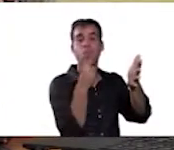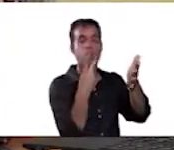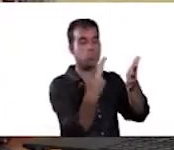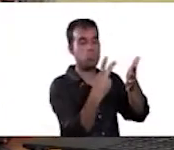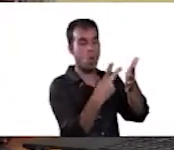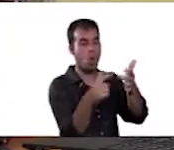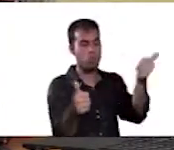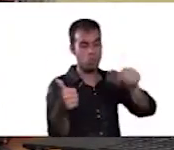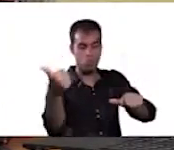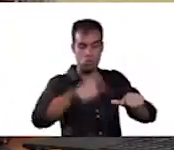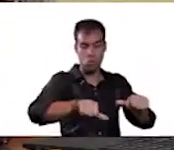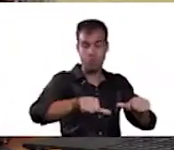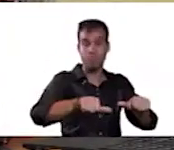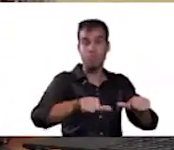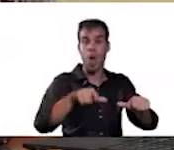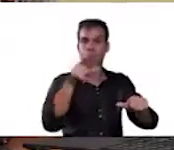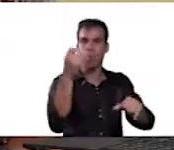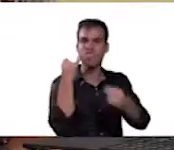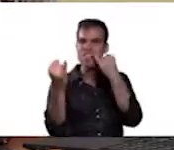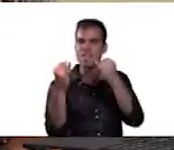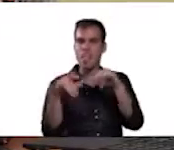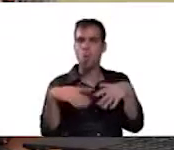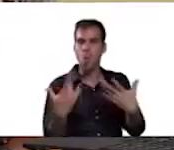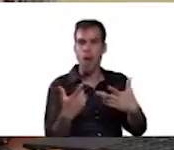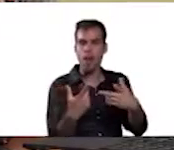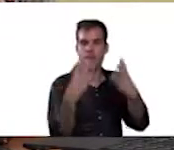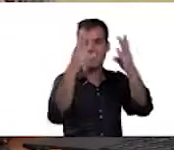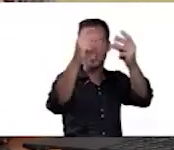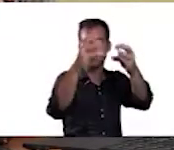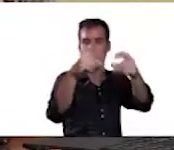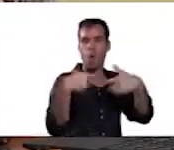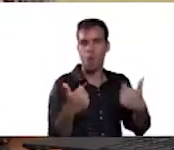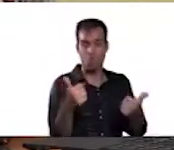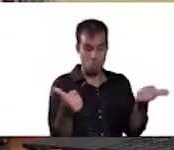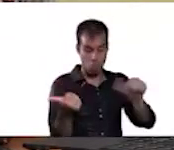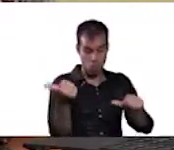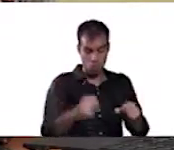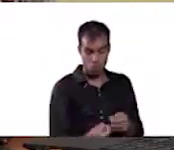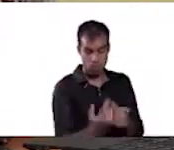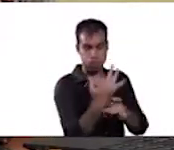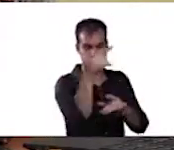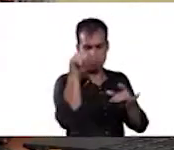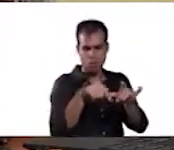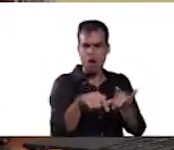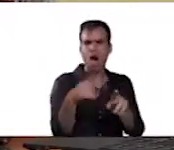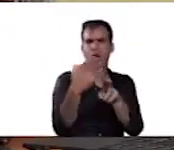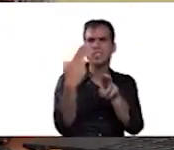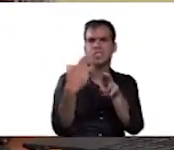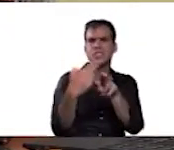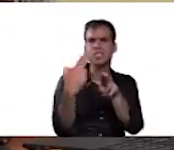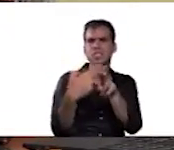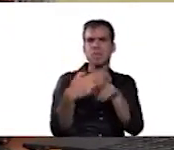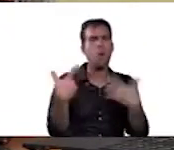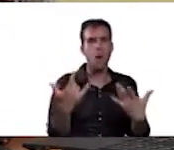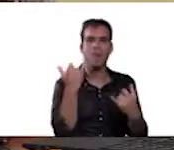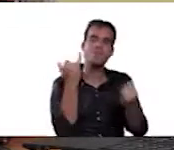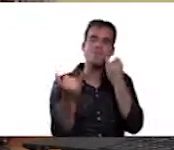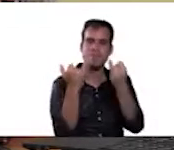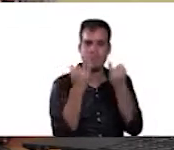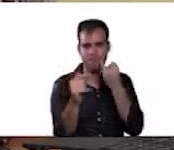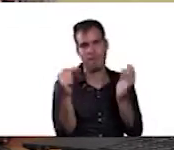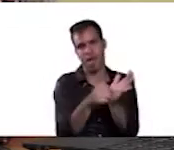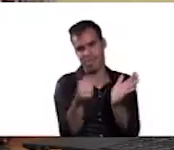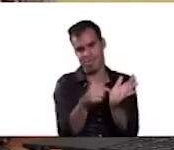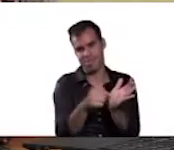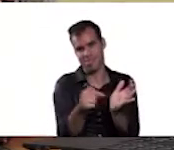reaccionantes y les dicen que identifiquen la sustancia producto. Usted no tiene que hacer la ecuación, solo es identificar esa sustancia,